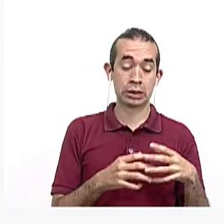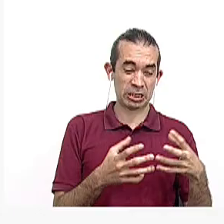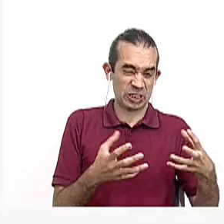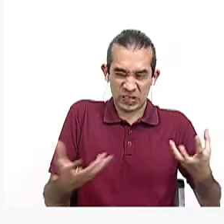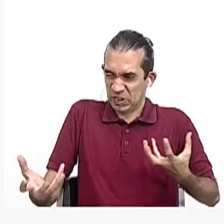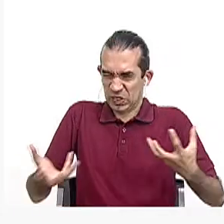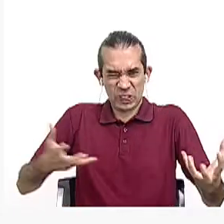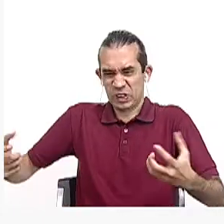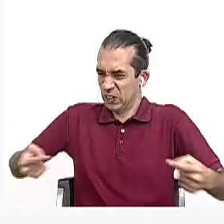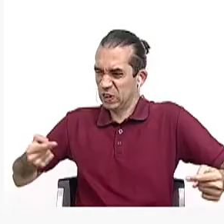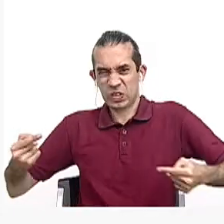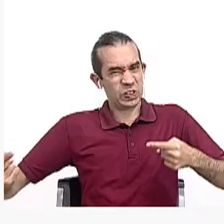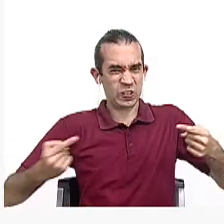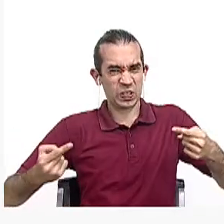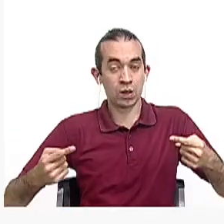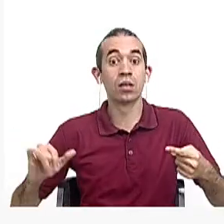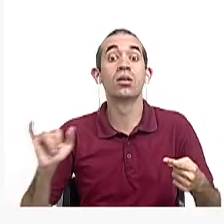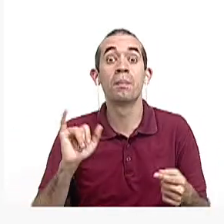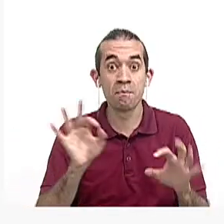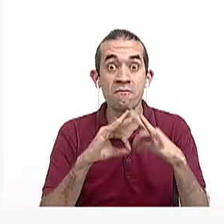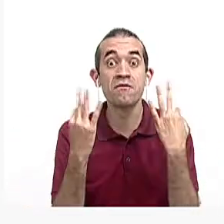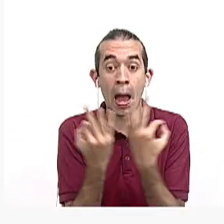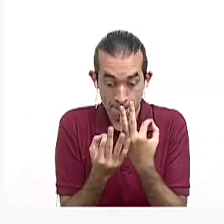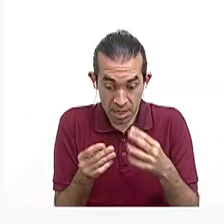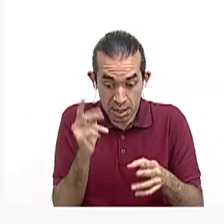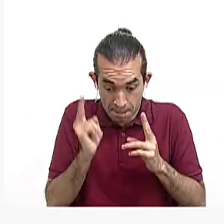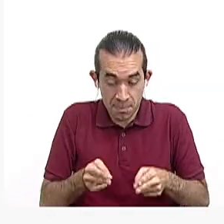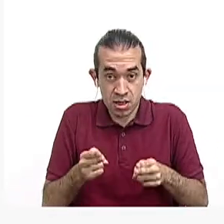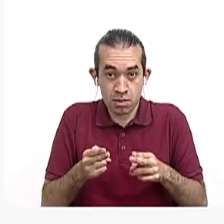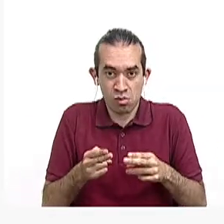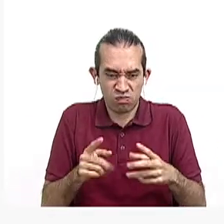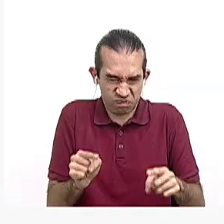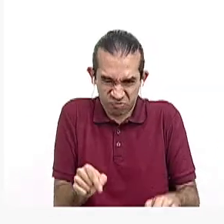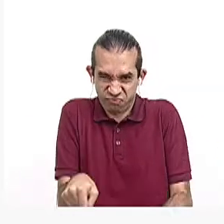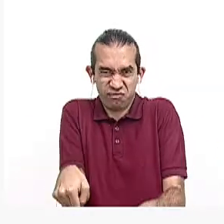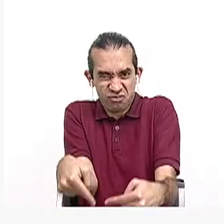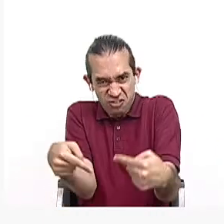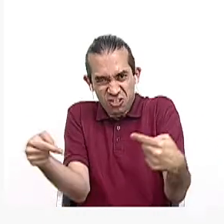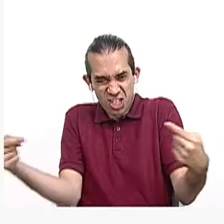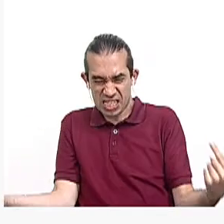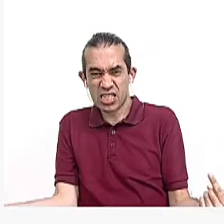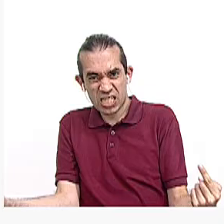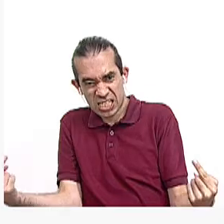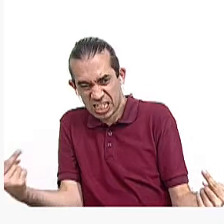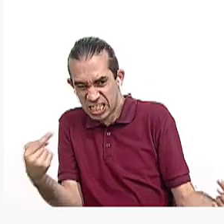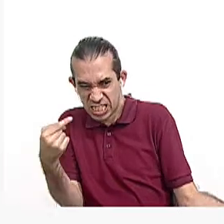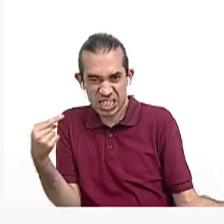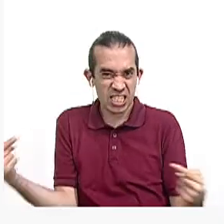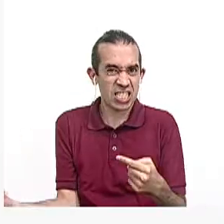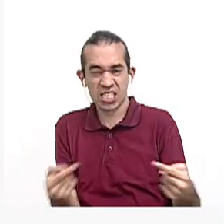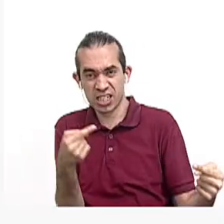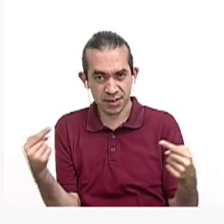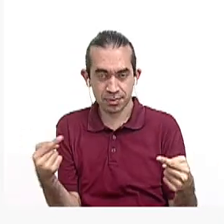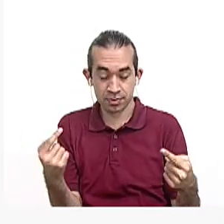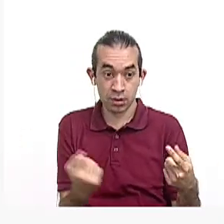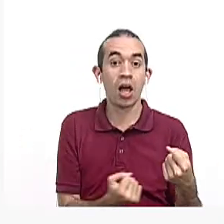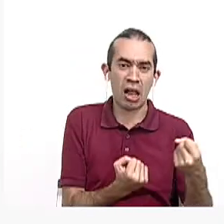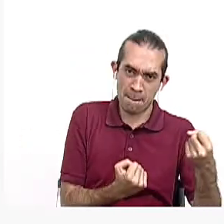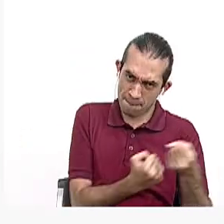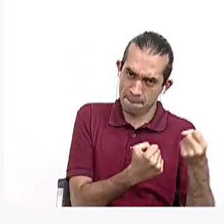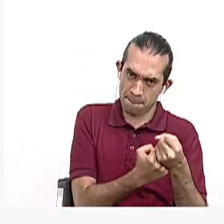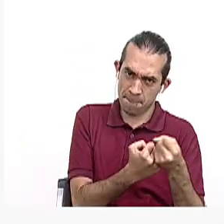es decir, incluso familias se vieron rasgadas por la mitad, enfrentadas, unas apoyando